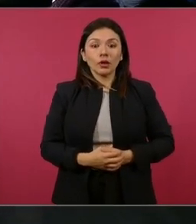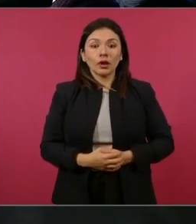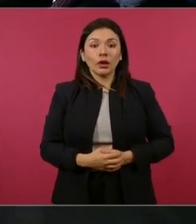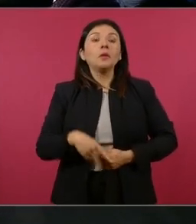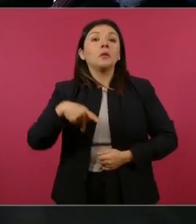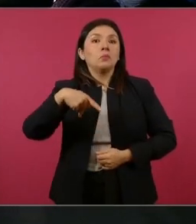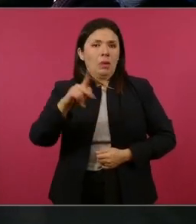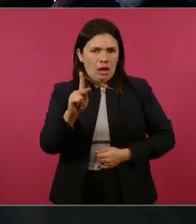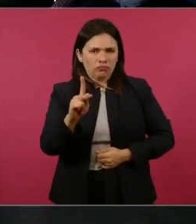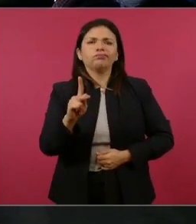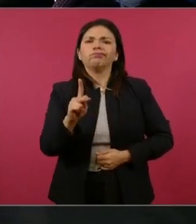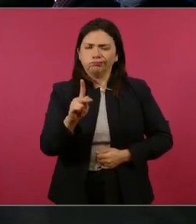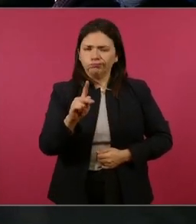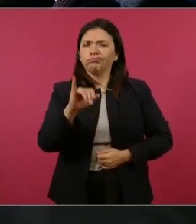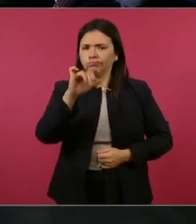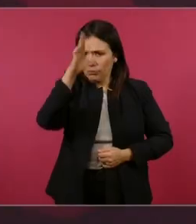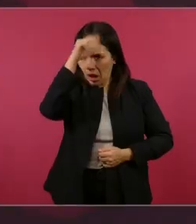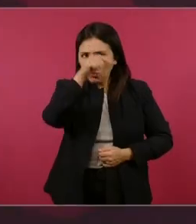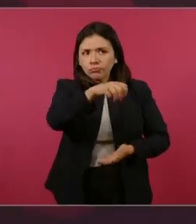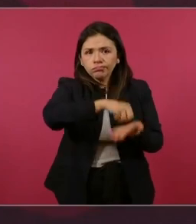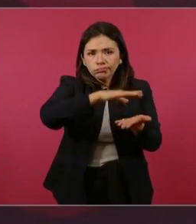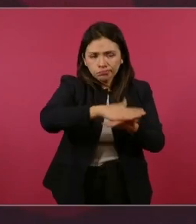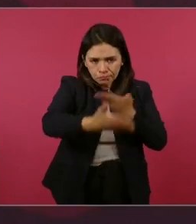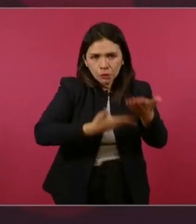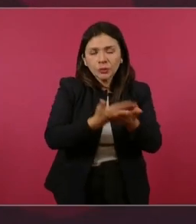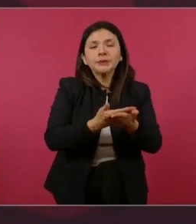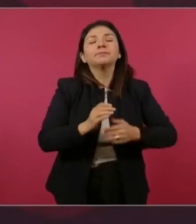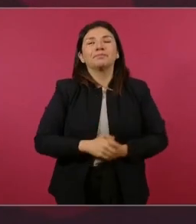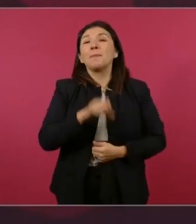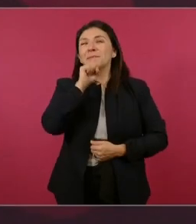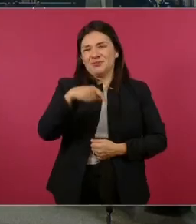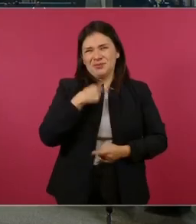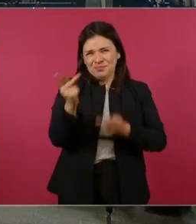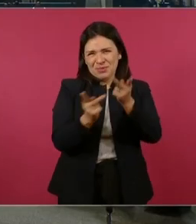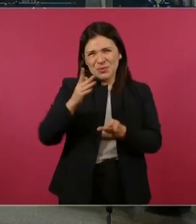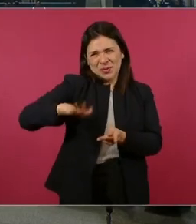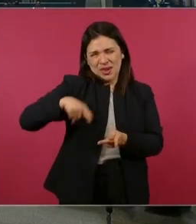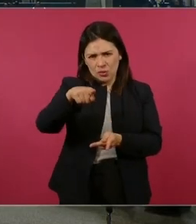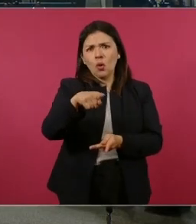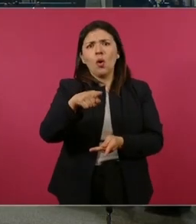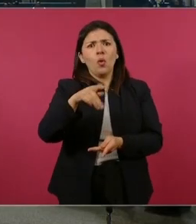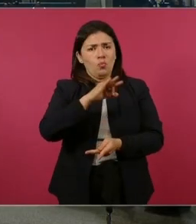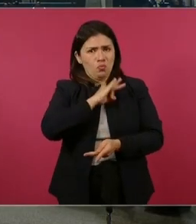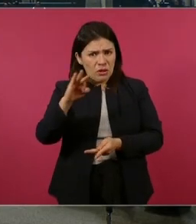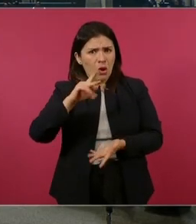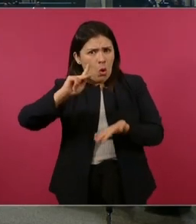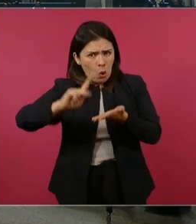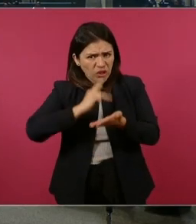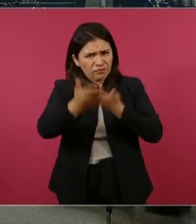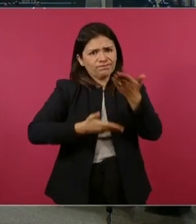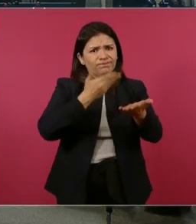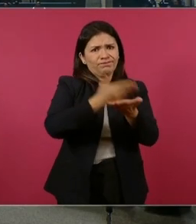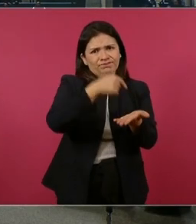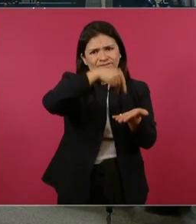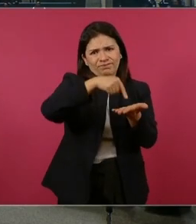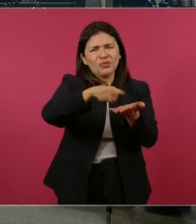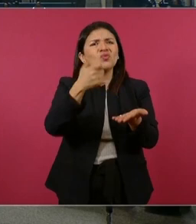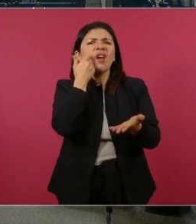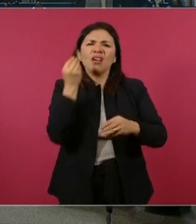Pero sí, tomamos en cuenta lo que estás planteando. Sí. Con base en esta pregunta, presidente, ¿usted volvería a mandar su iniciativa para